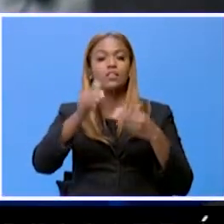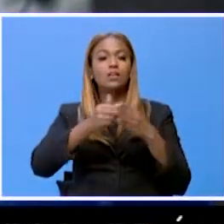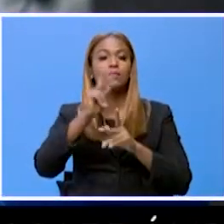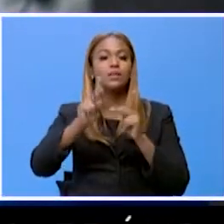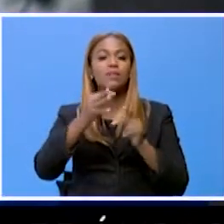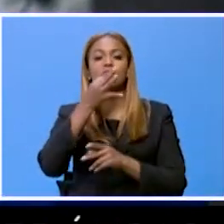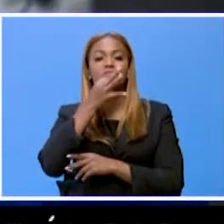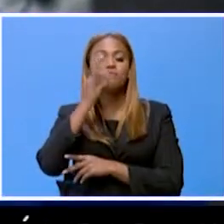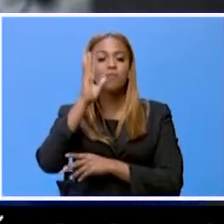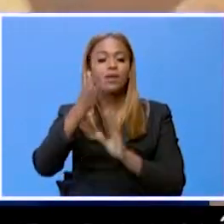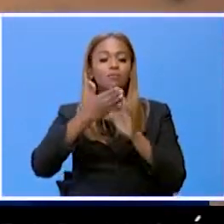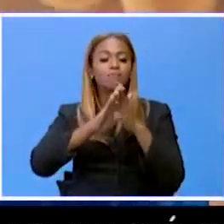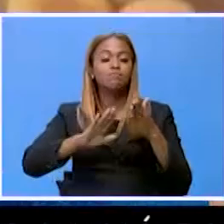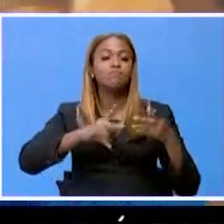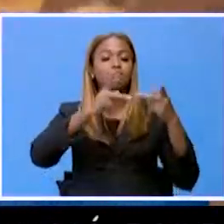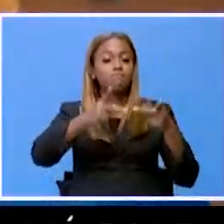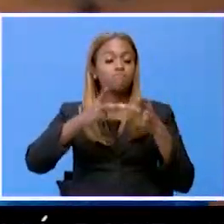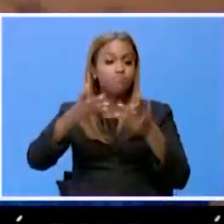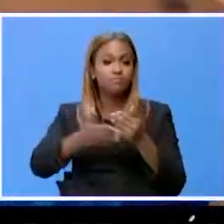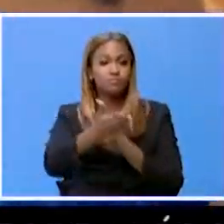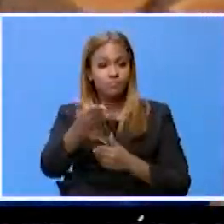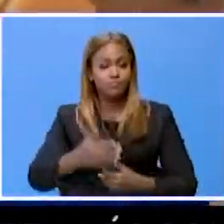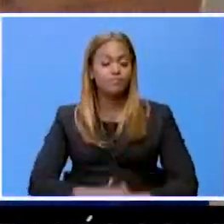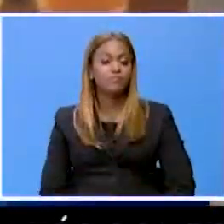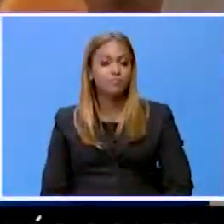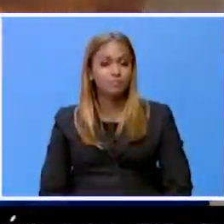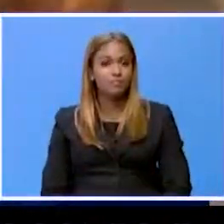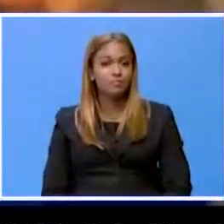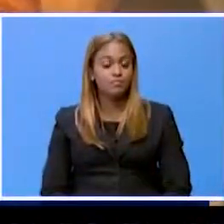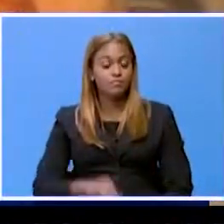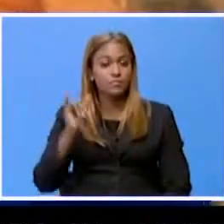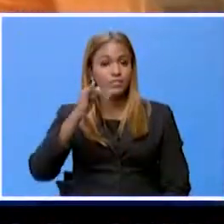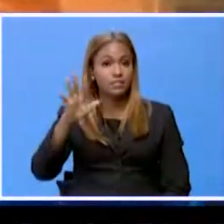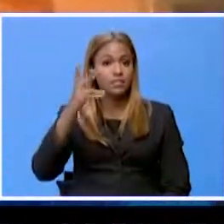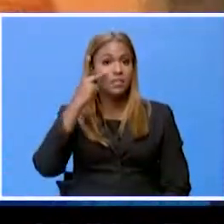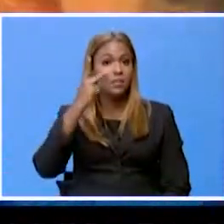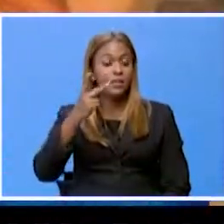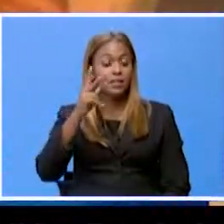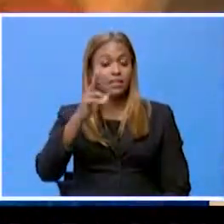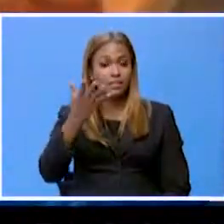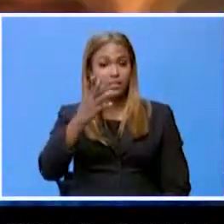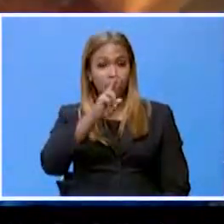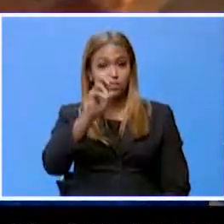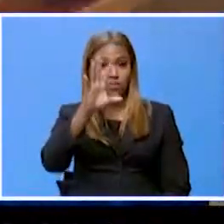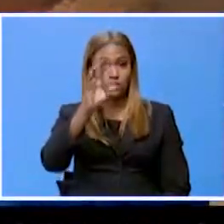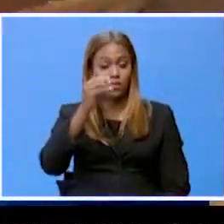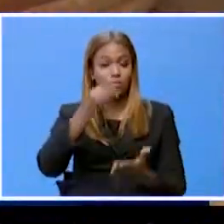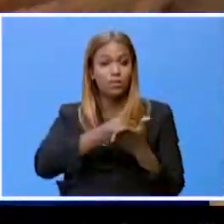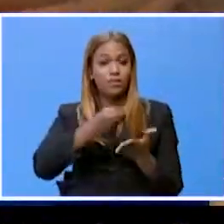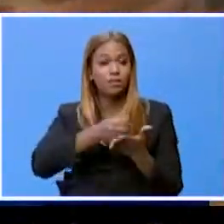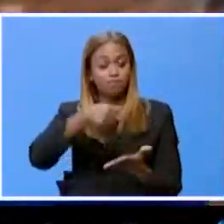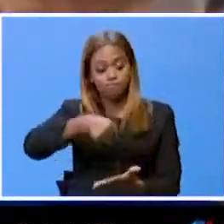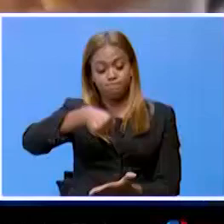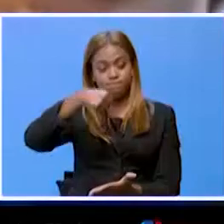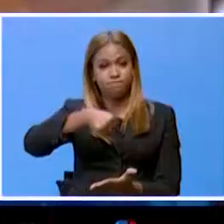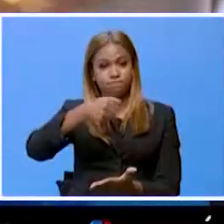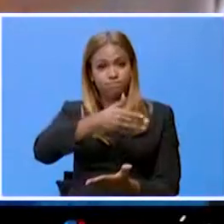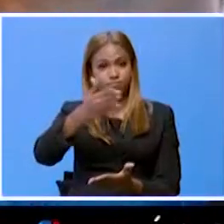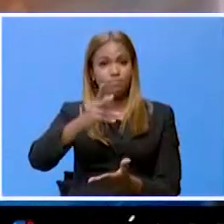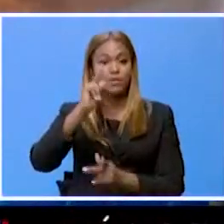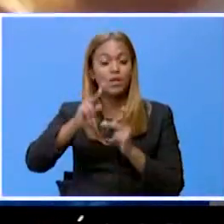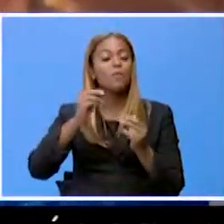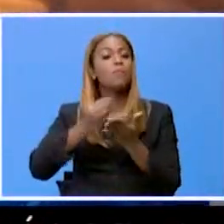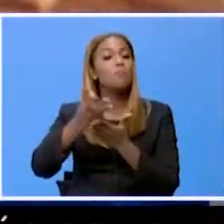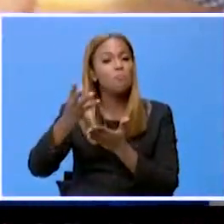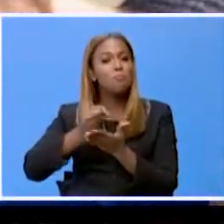pronto estaremos en sus municipios. Bueno, señores, se escucharon, por 250 pesos los consumidores